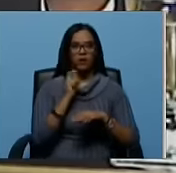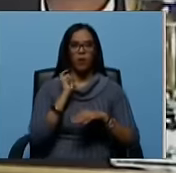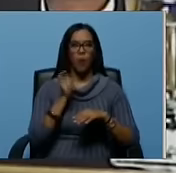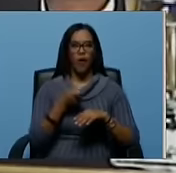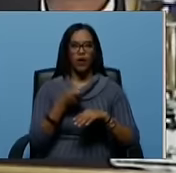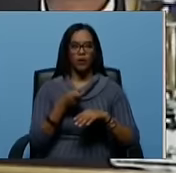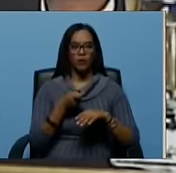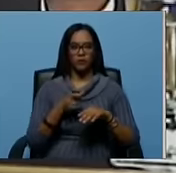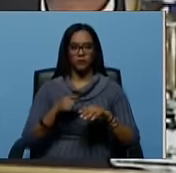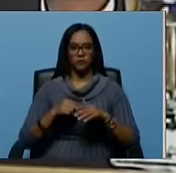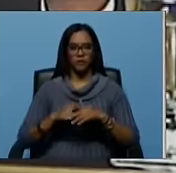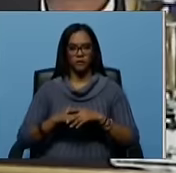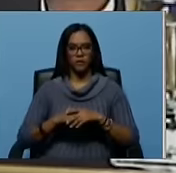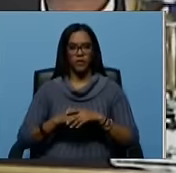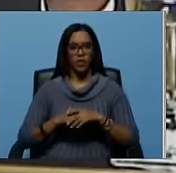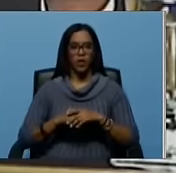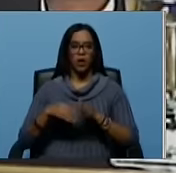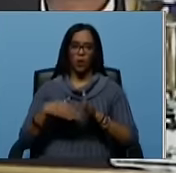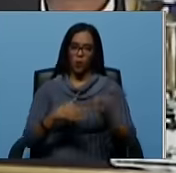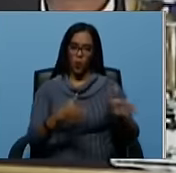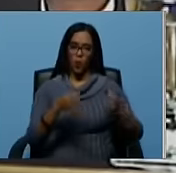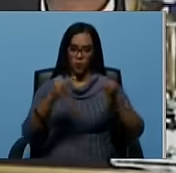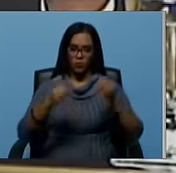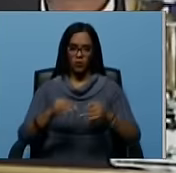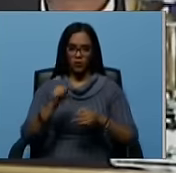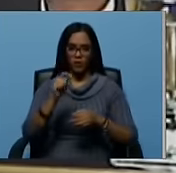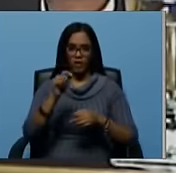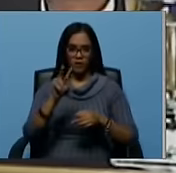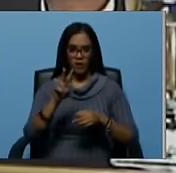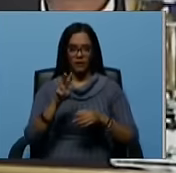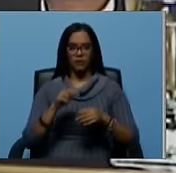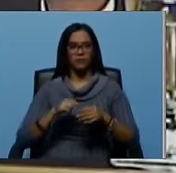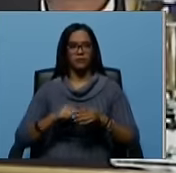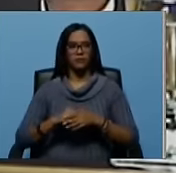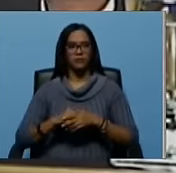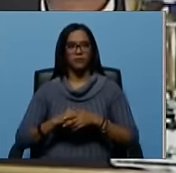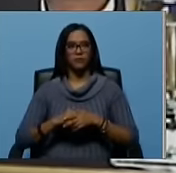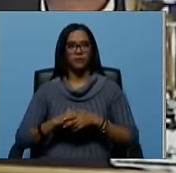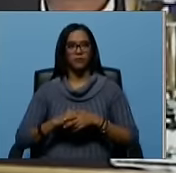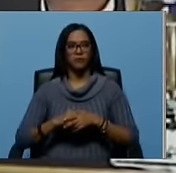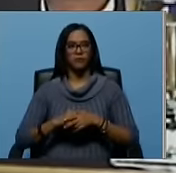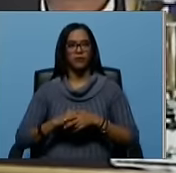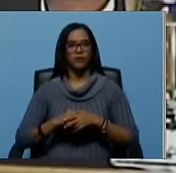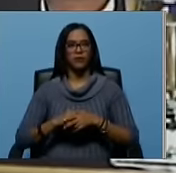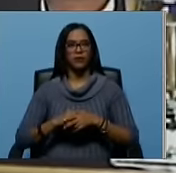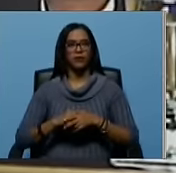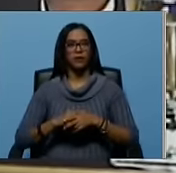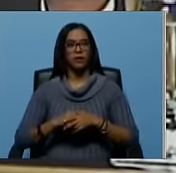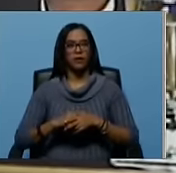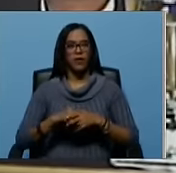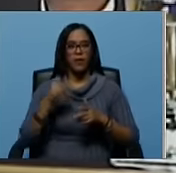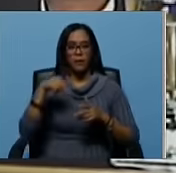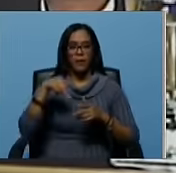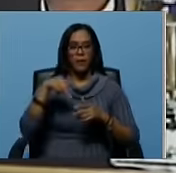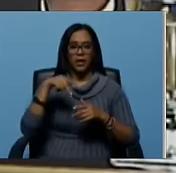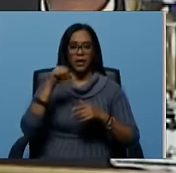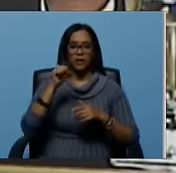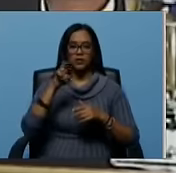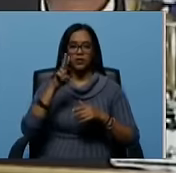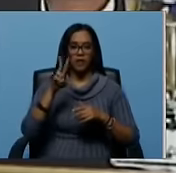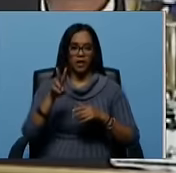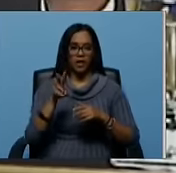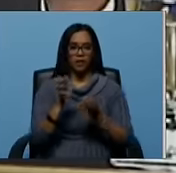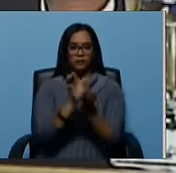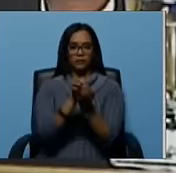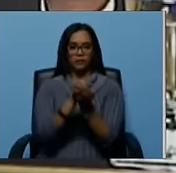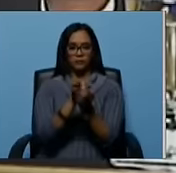arroba Gobierno de Guárico. Rumbo Seguro TV, arroba Rumbo Seguro TV. PSV Nueva Esparta,